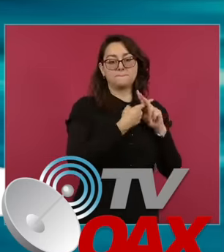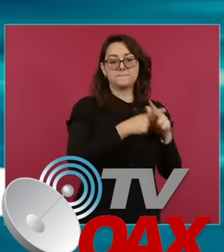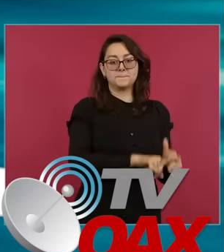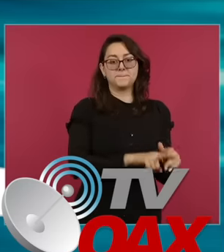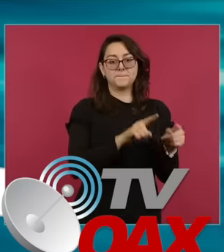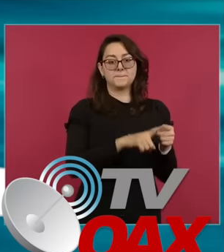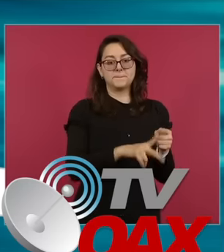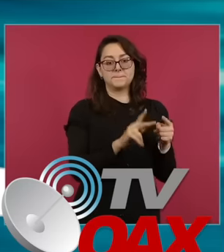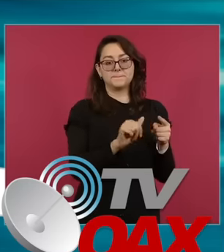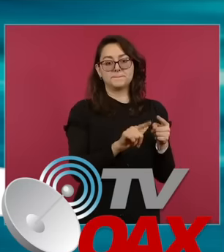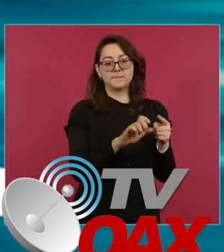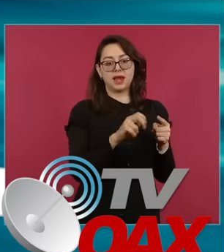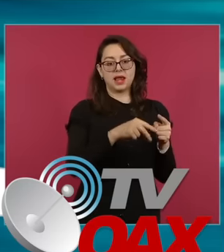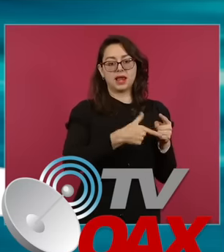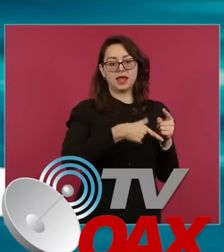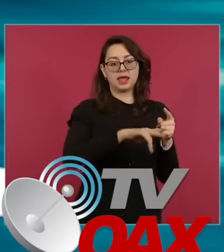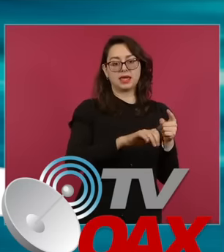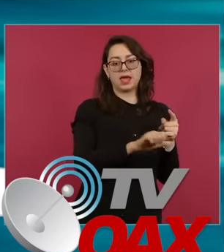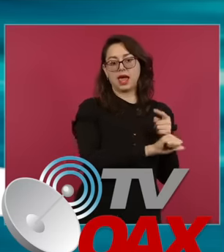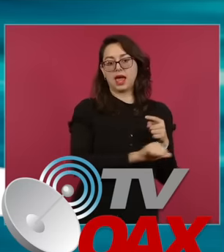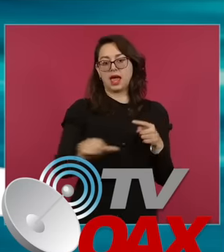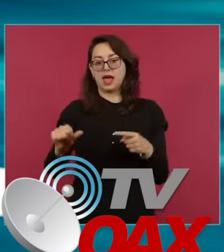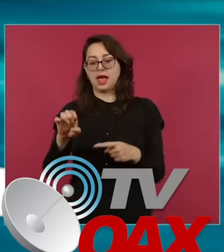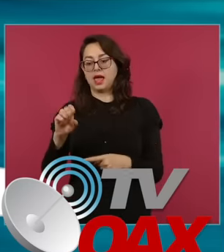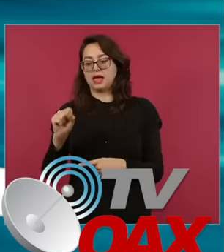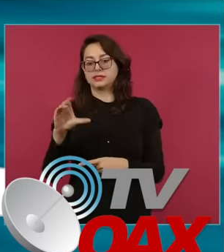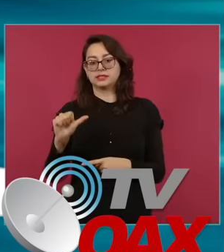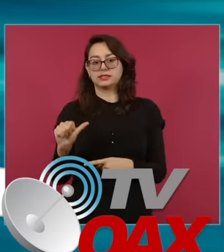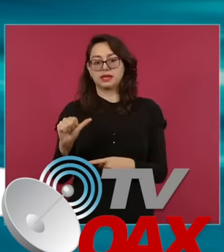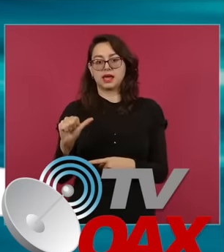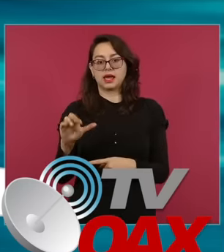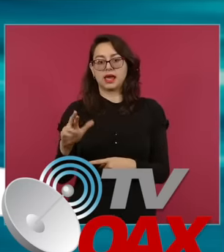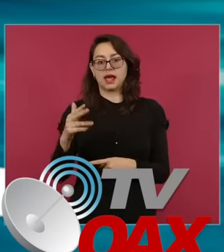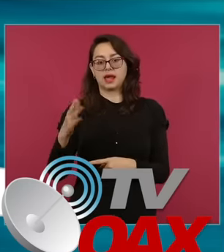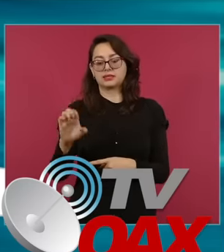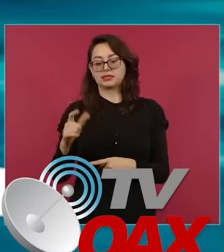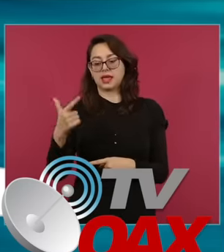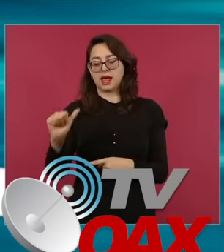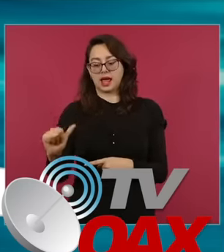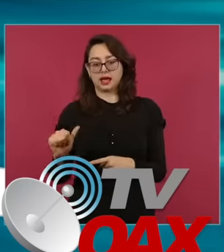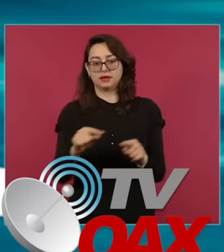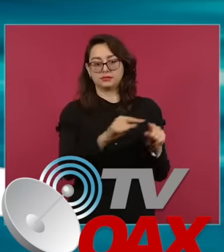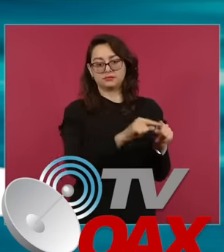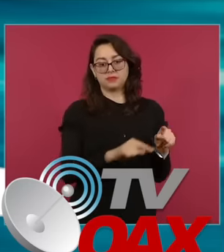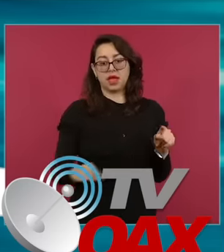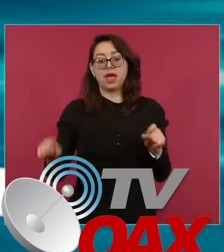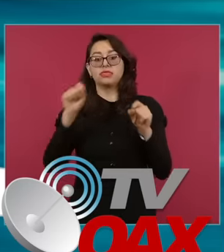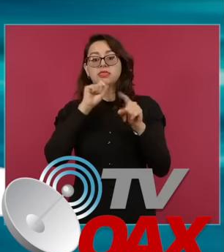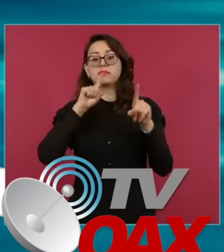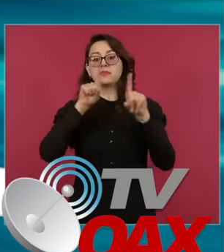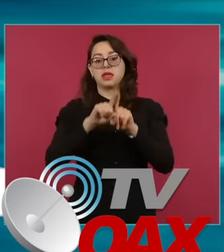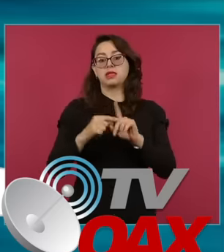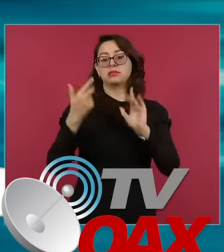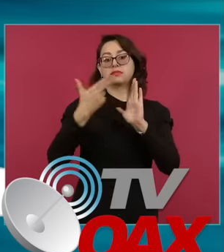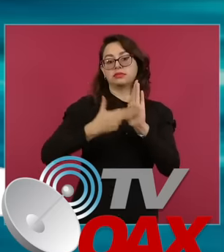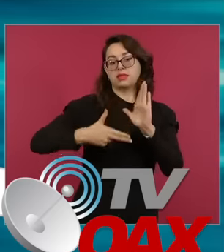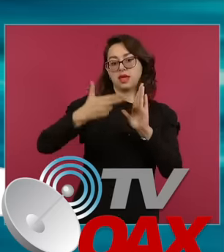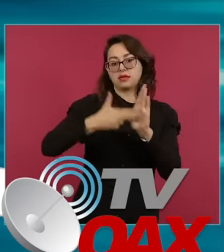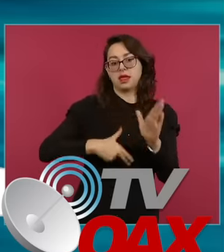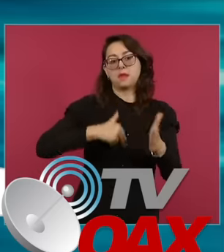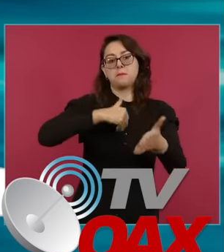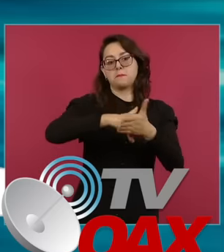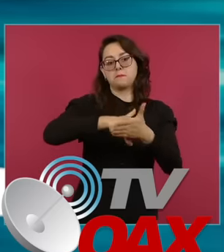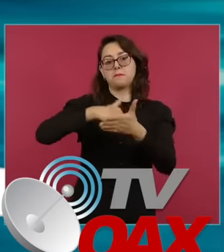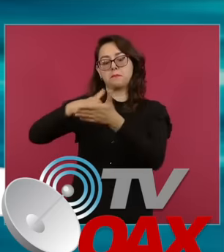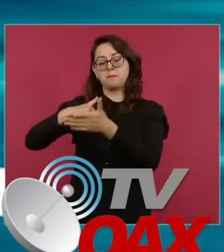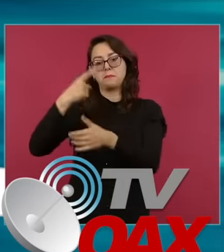una base de mantenimiento para las vías en Tenosique, Tabasco, y unos talleres y cocheras en Escárcega para